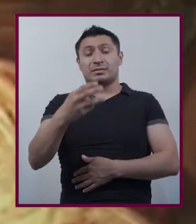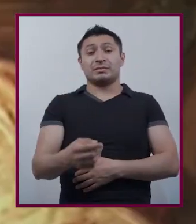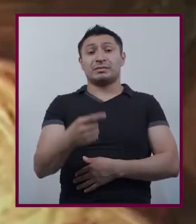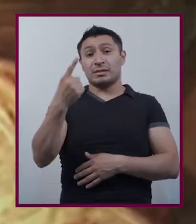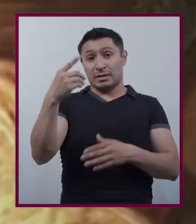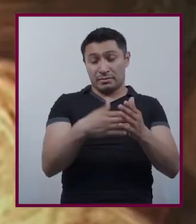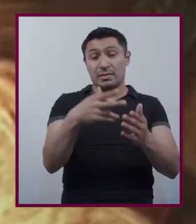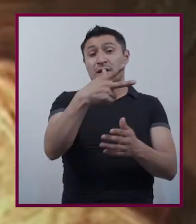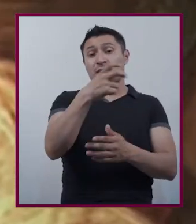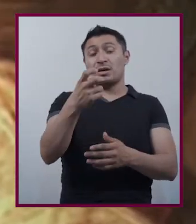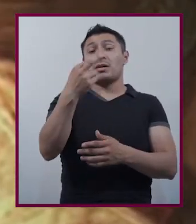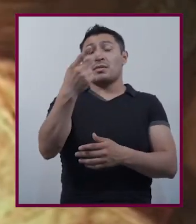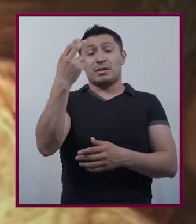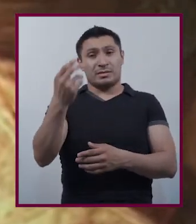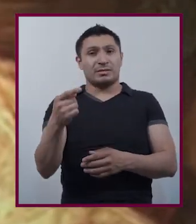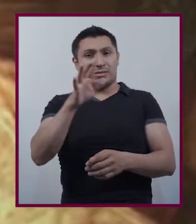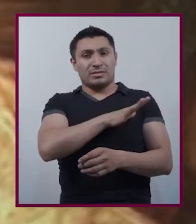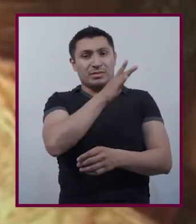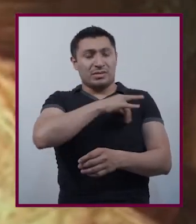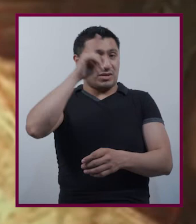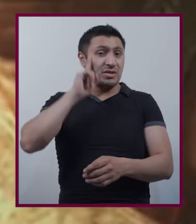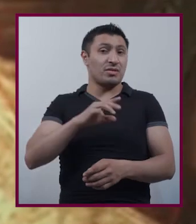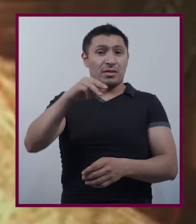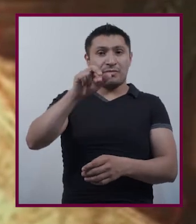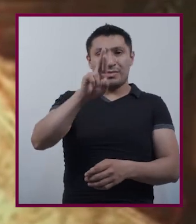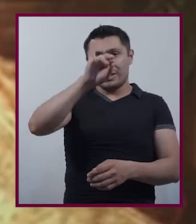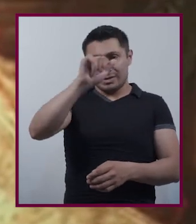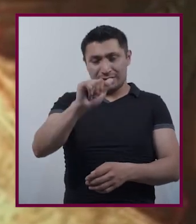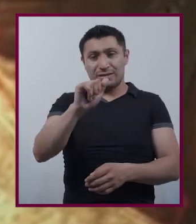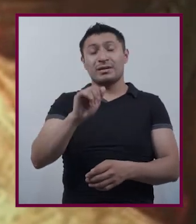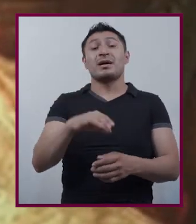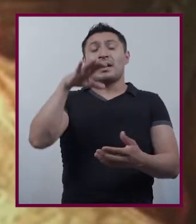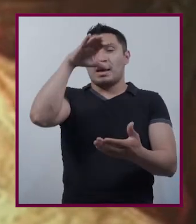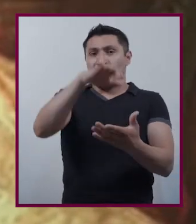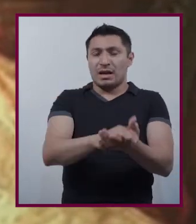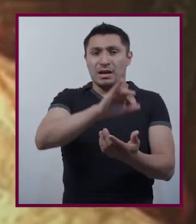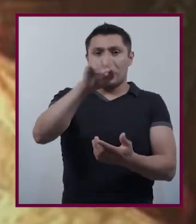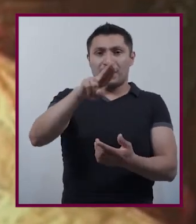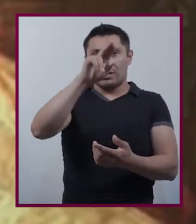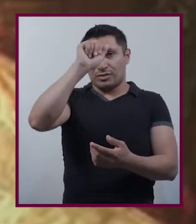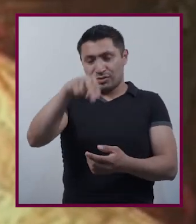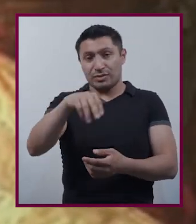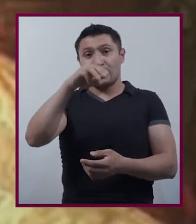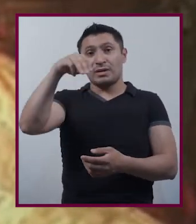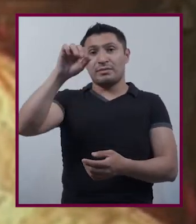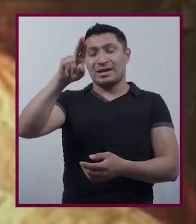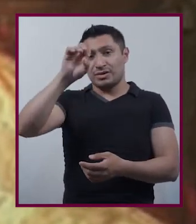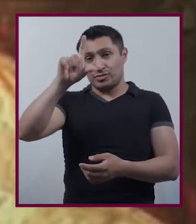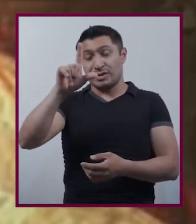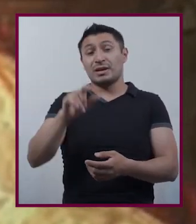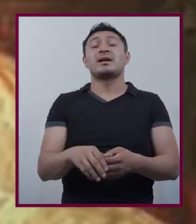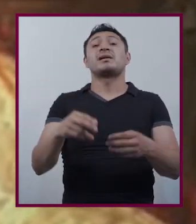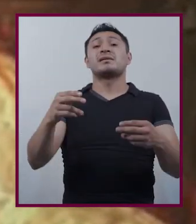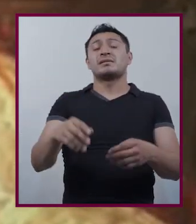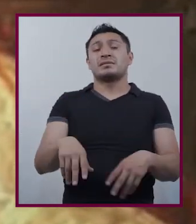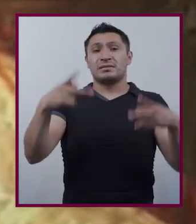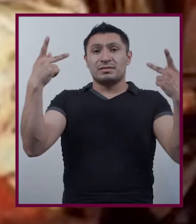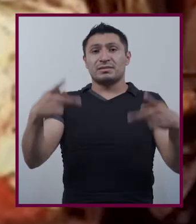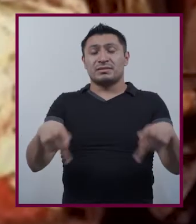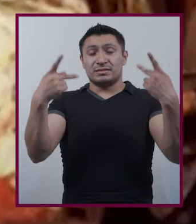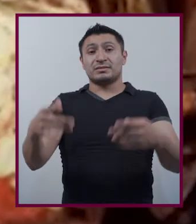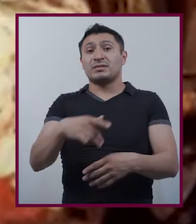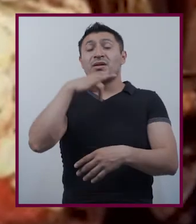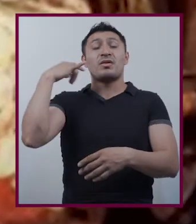En 1825, la Güera, María Ignacia Rodríguez, se casó con Juan Manuel Elizalde, un comerciante chileno que llegó